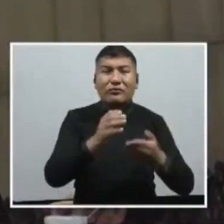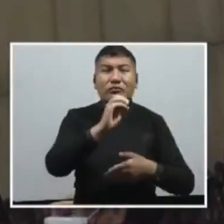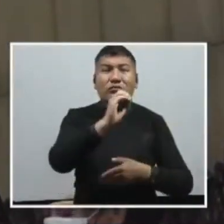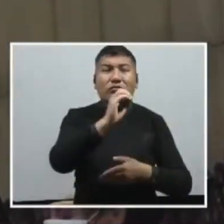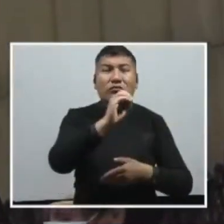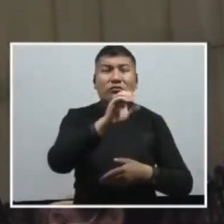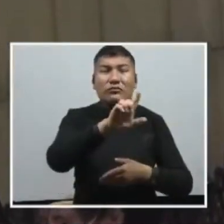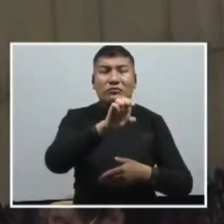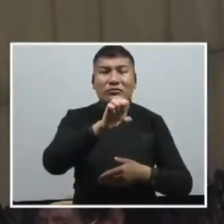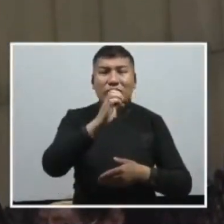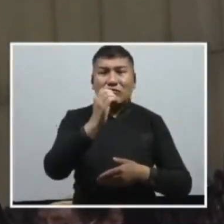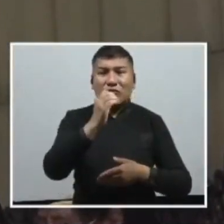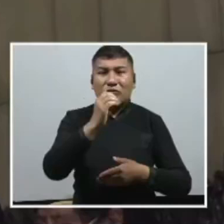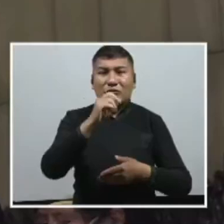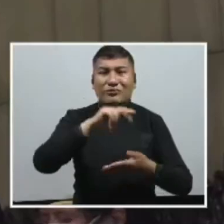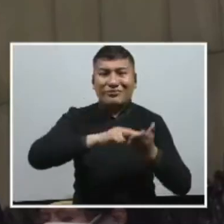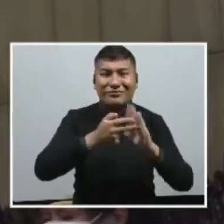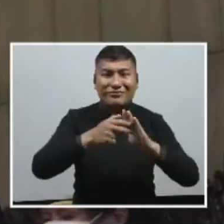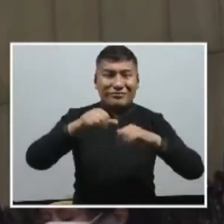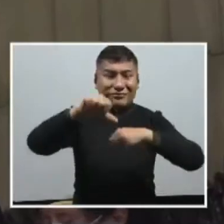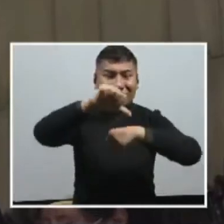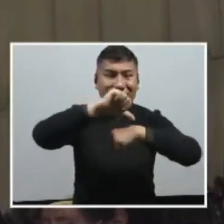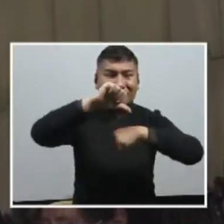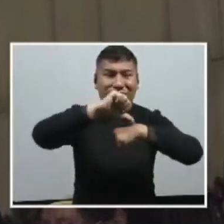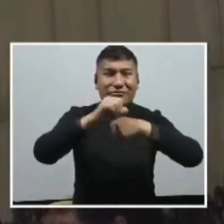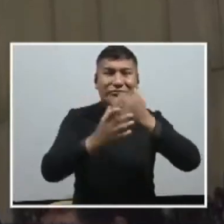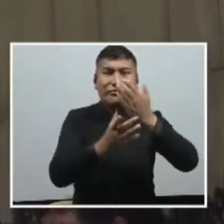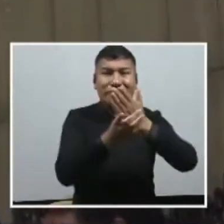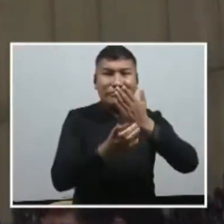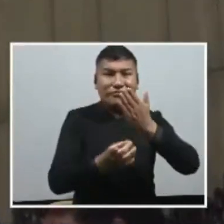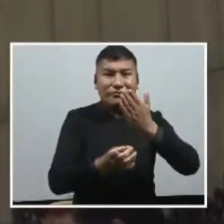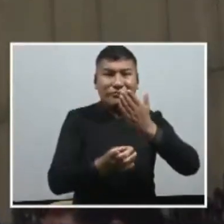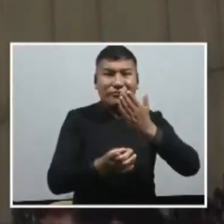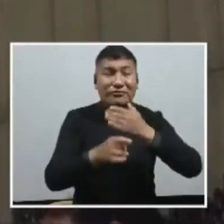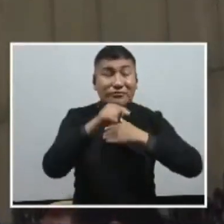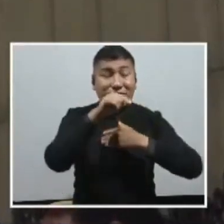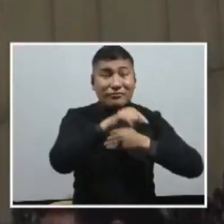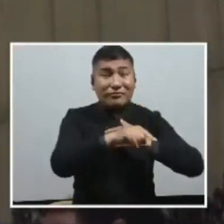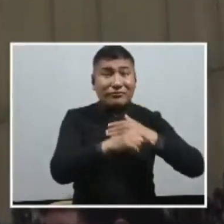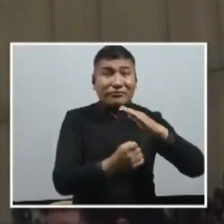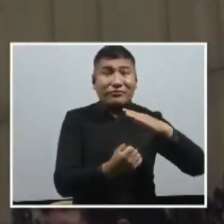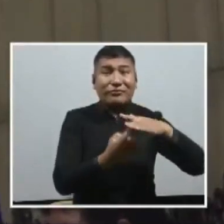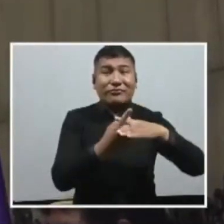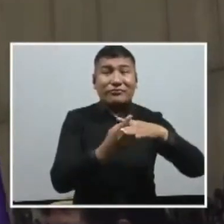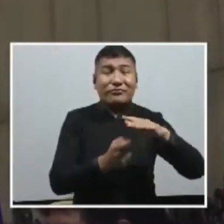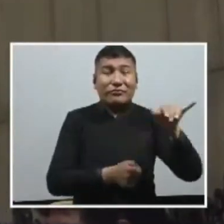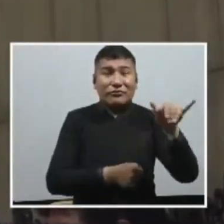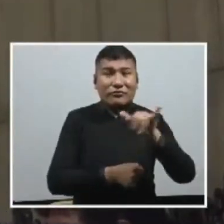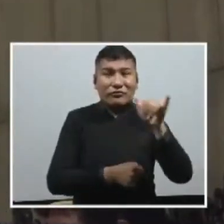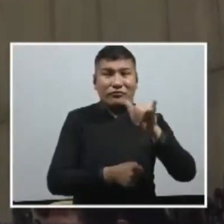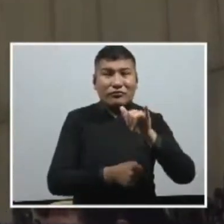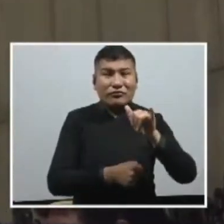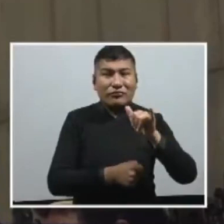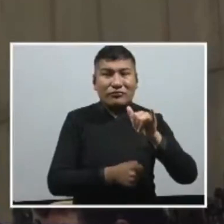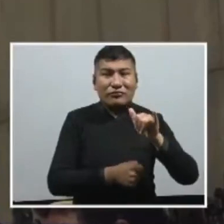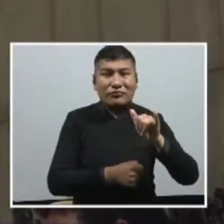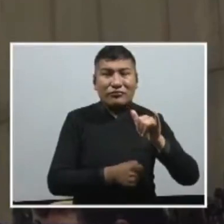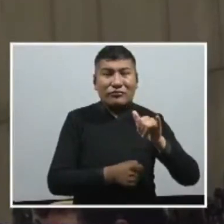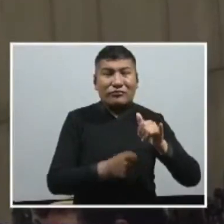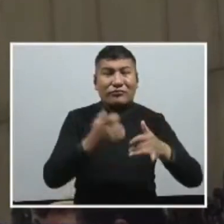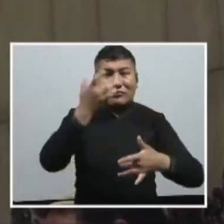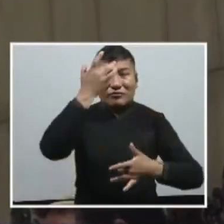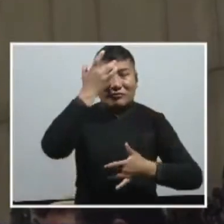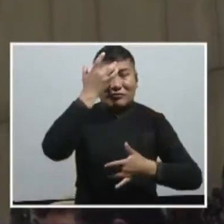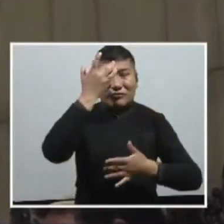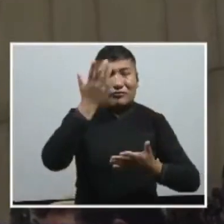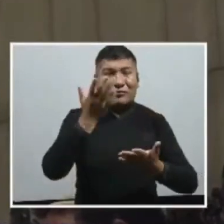significa consagración, unción. De ahí viene también, ¿no?, la unción de los enfermos, también